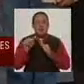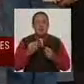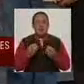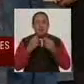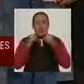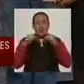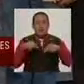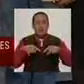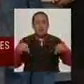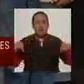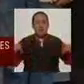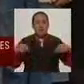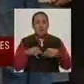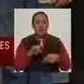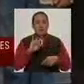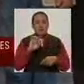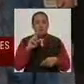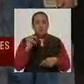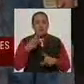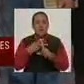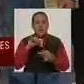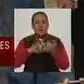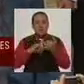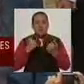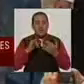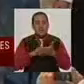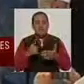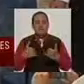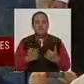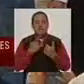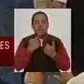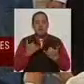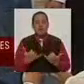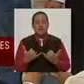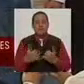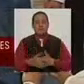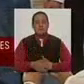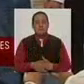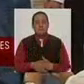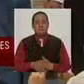el centro poblado de Uracusa, donde nos encontramos en este momento.